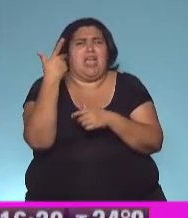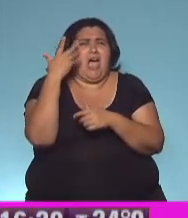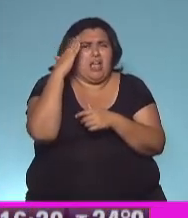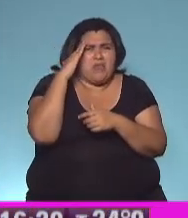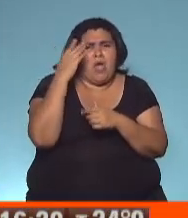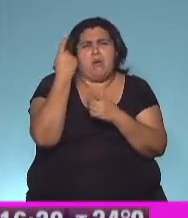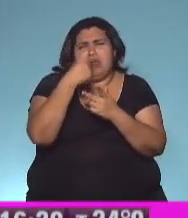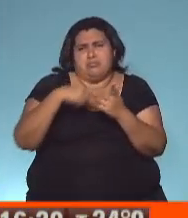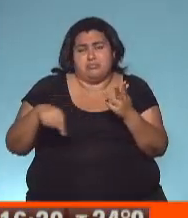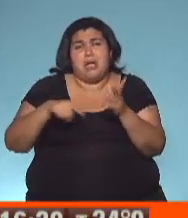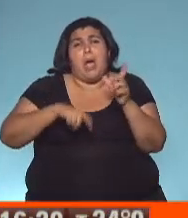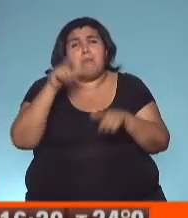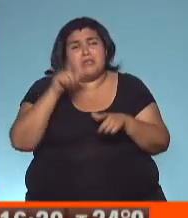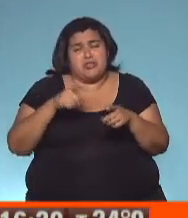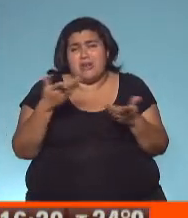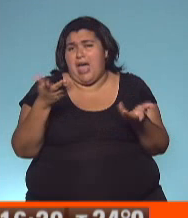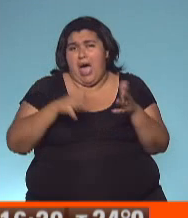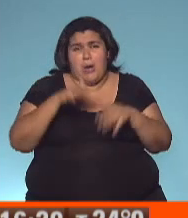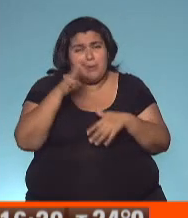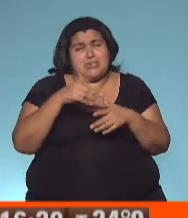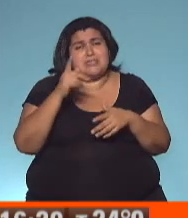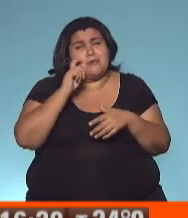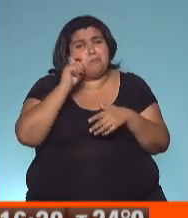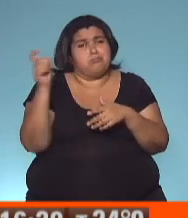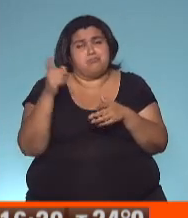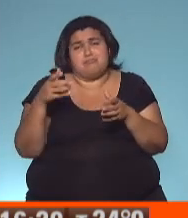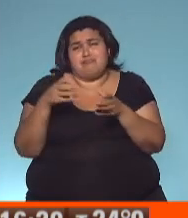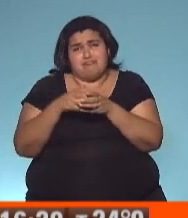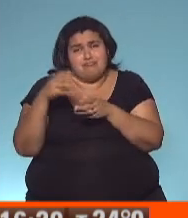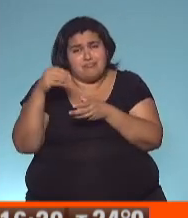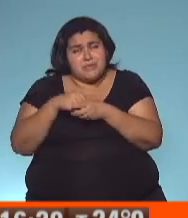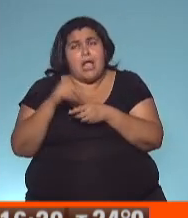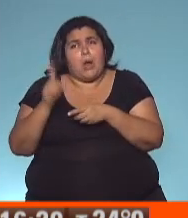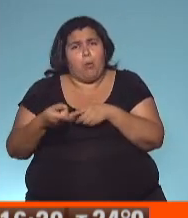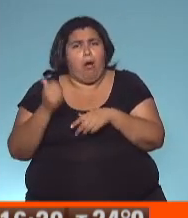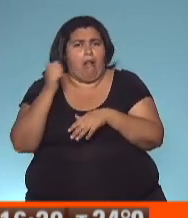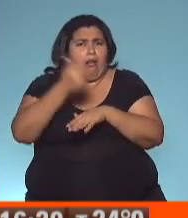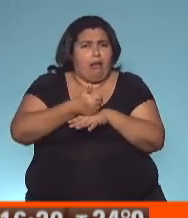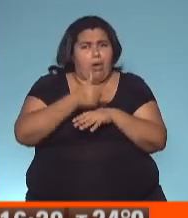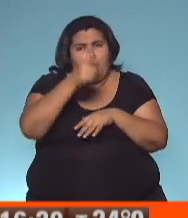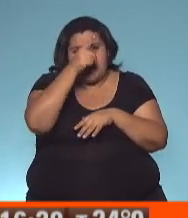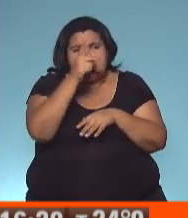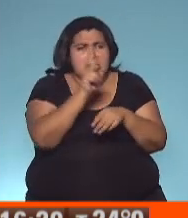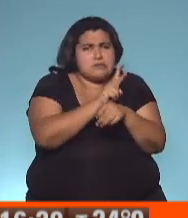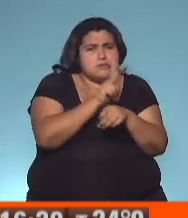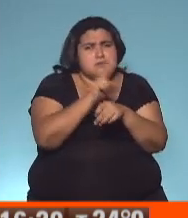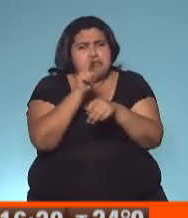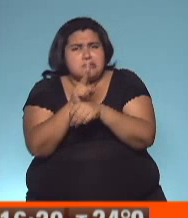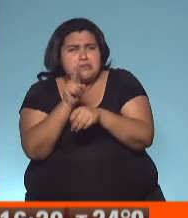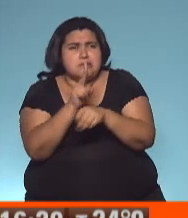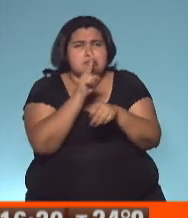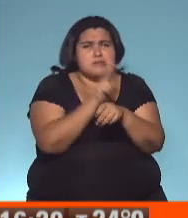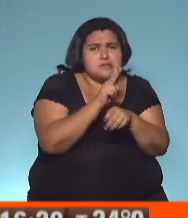inconscientemente la gente no cumple con la cuarentena y ellos están ahí las 24 horas cuidando de que